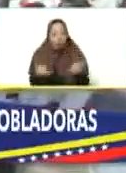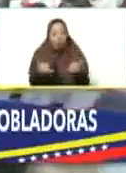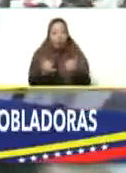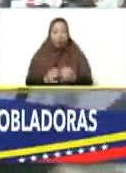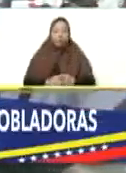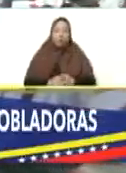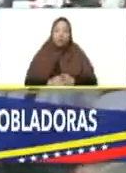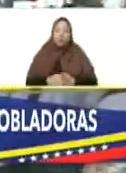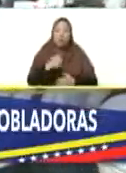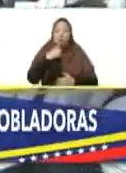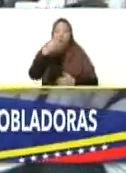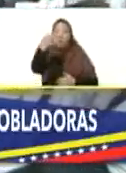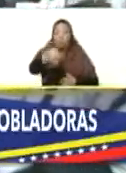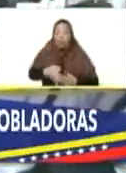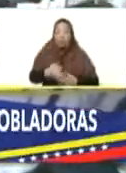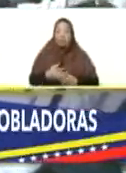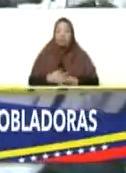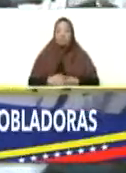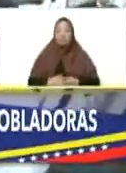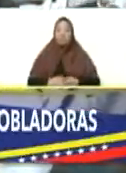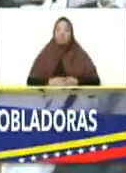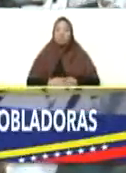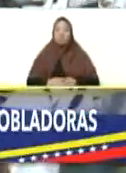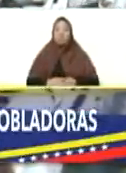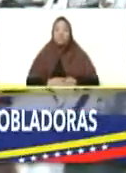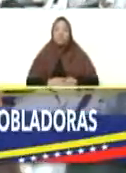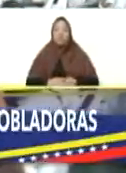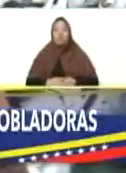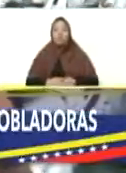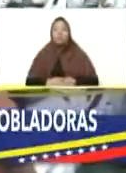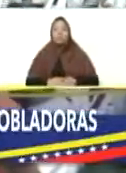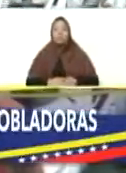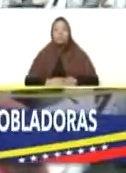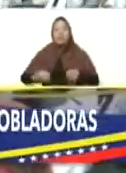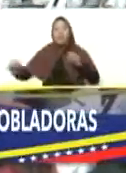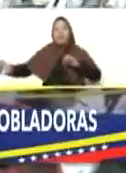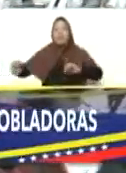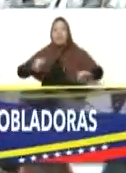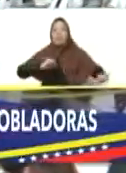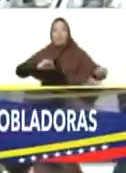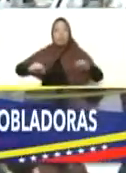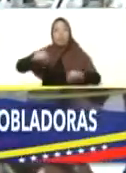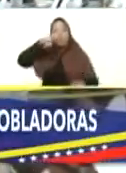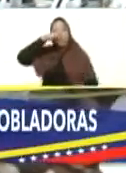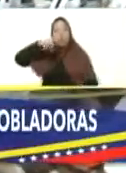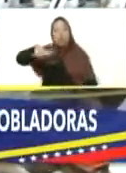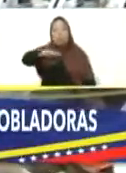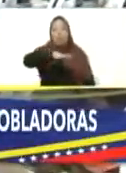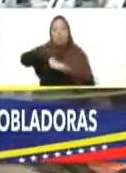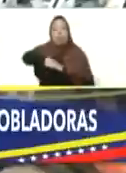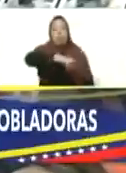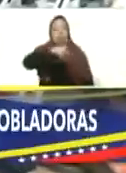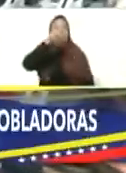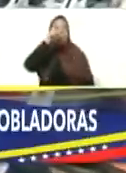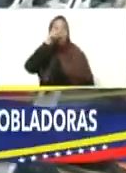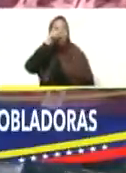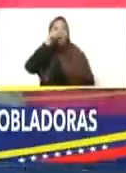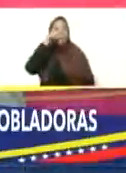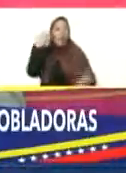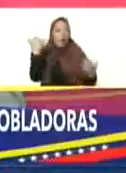y la verdad el movimiento popular bueno vamos a ver la palabra un hombre ya ha hablado dos